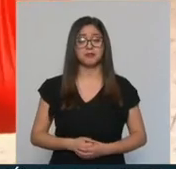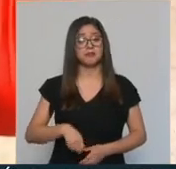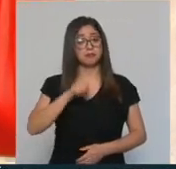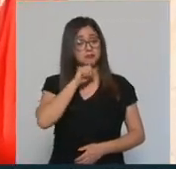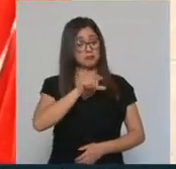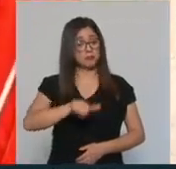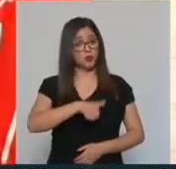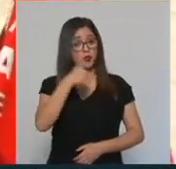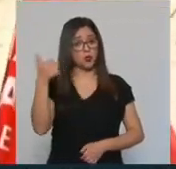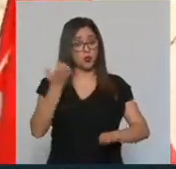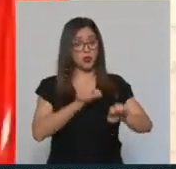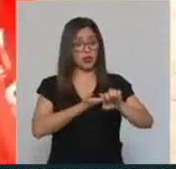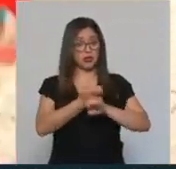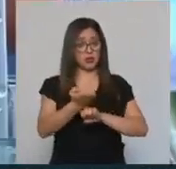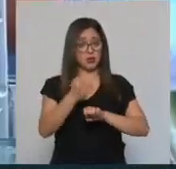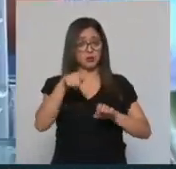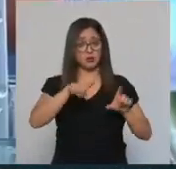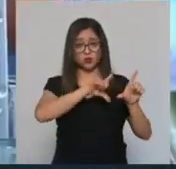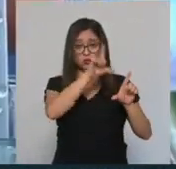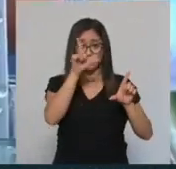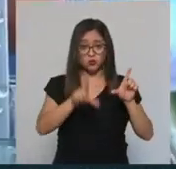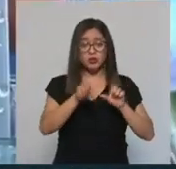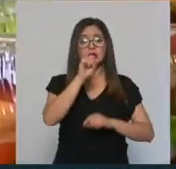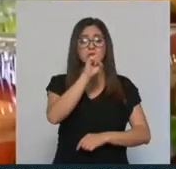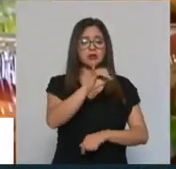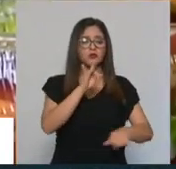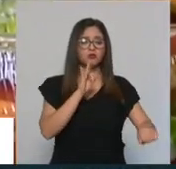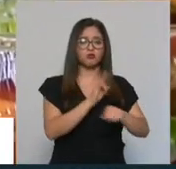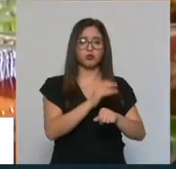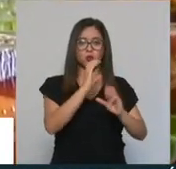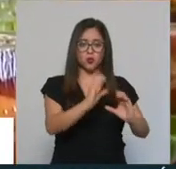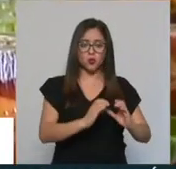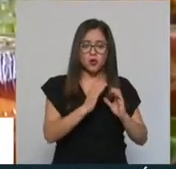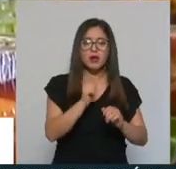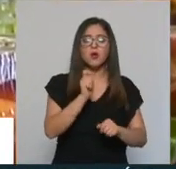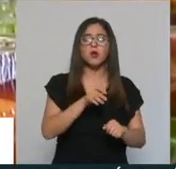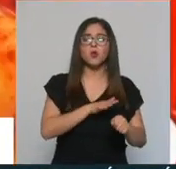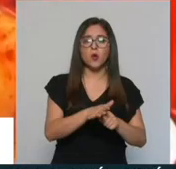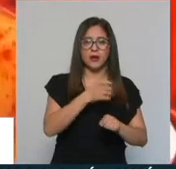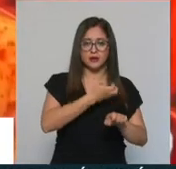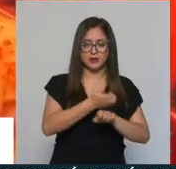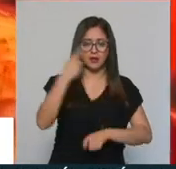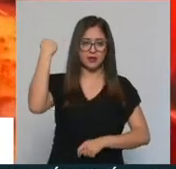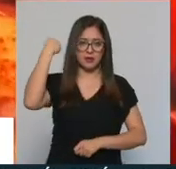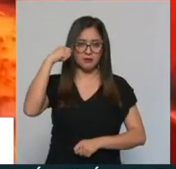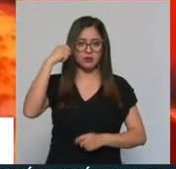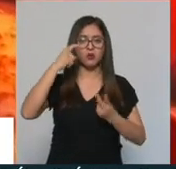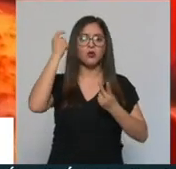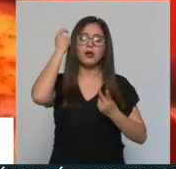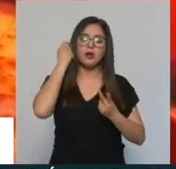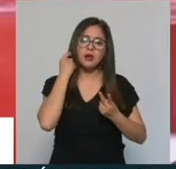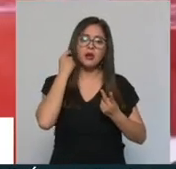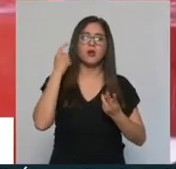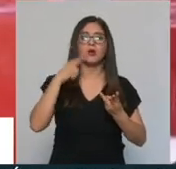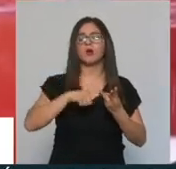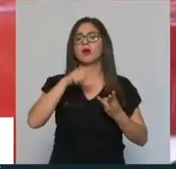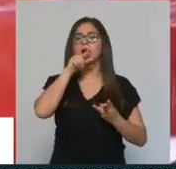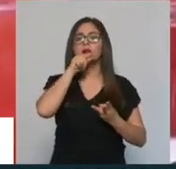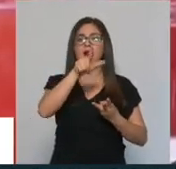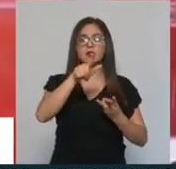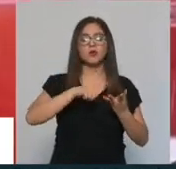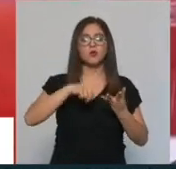la República que han adoptado la medida en pro del medio ambiente son Tabasco, Guerrero, Jalisco,